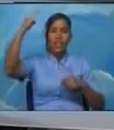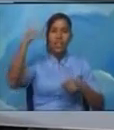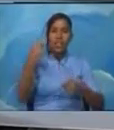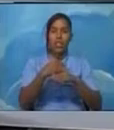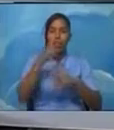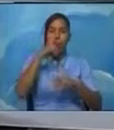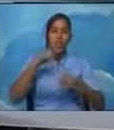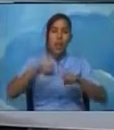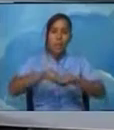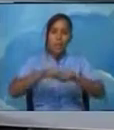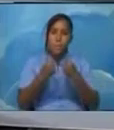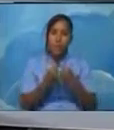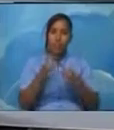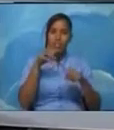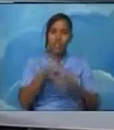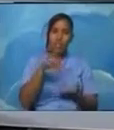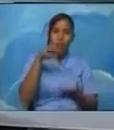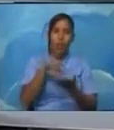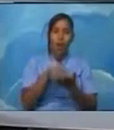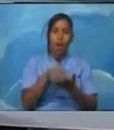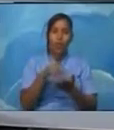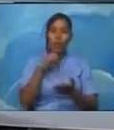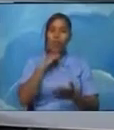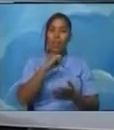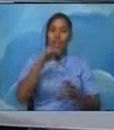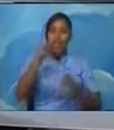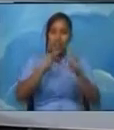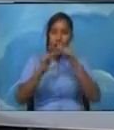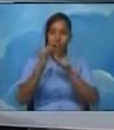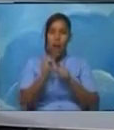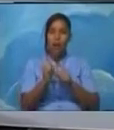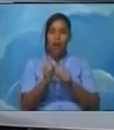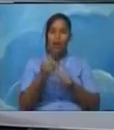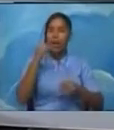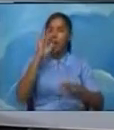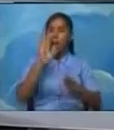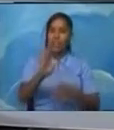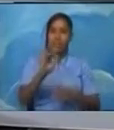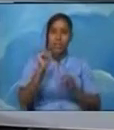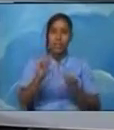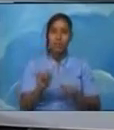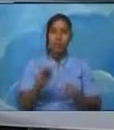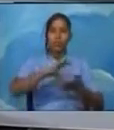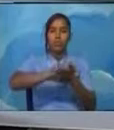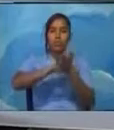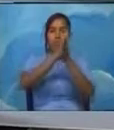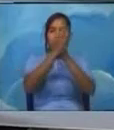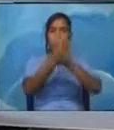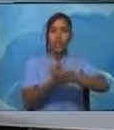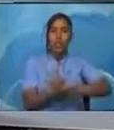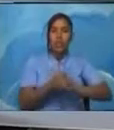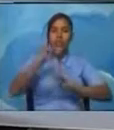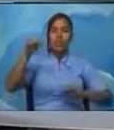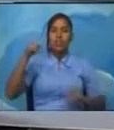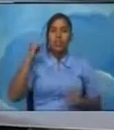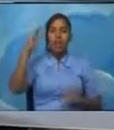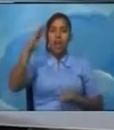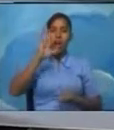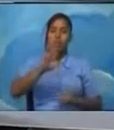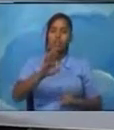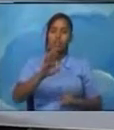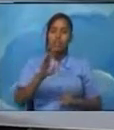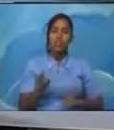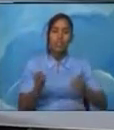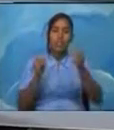pan remojado. Como pan remojado en agua o en leche, mojamos el pan y cuando está bien blandito, así los